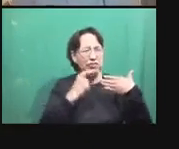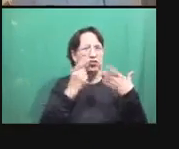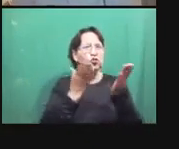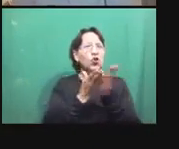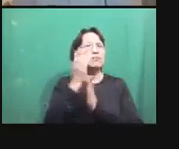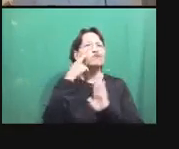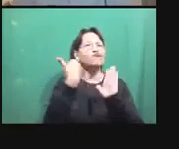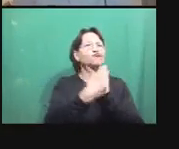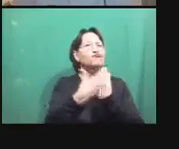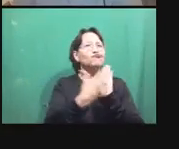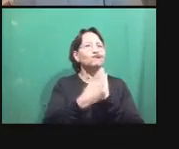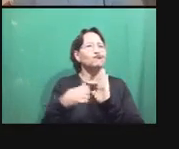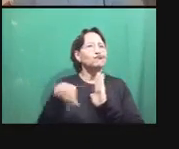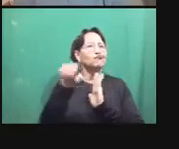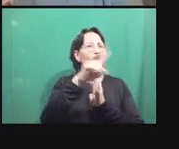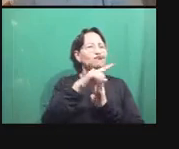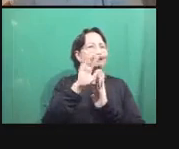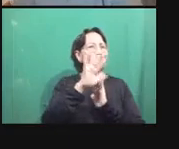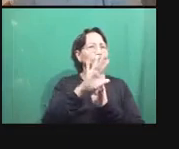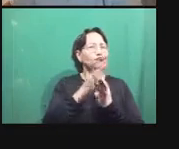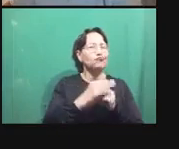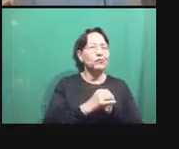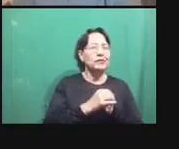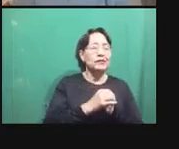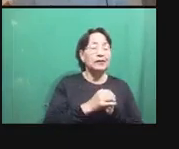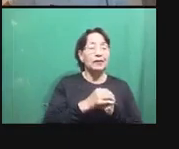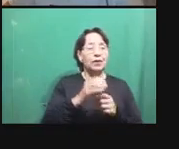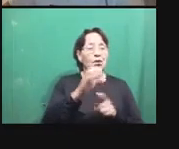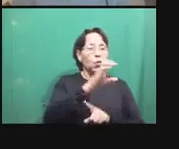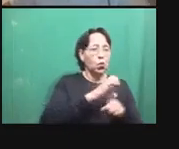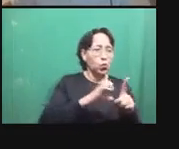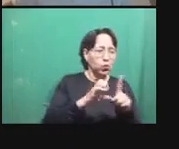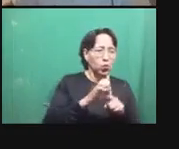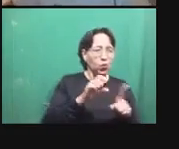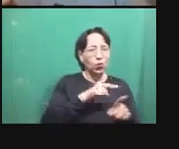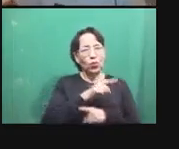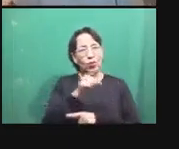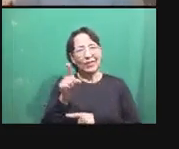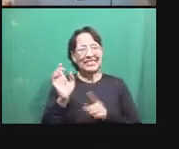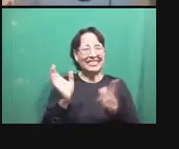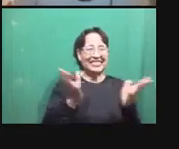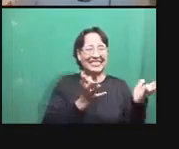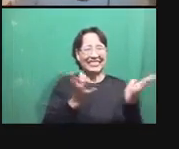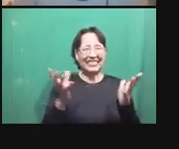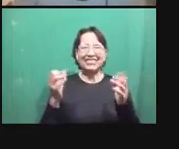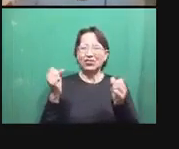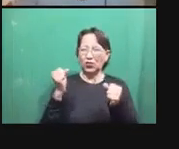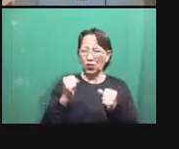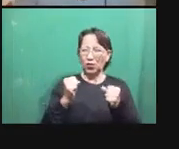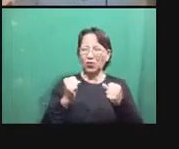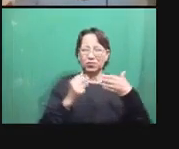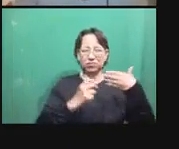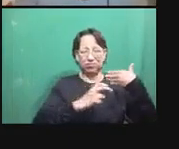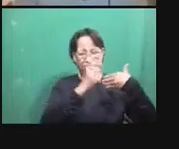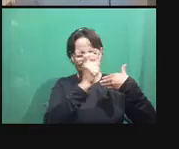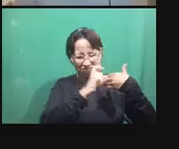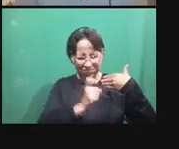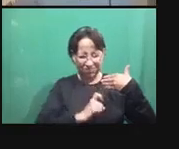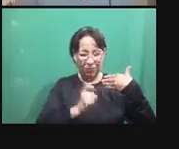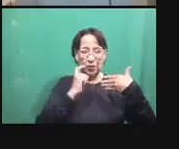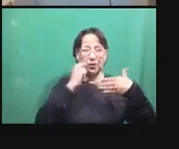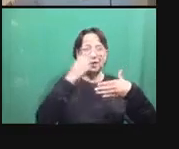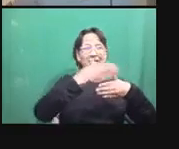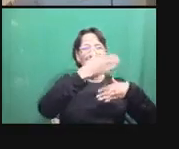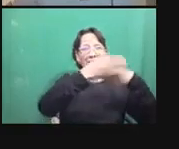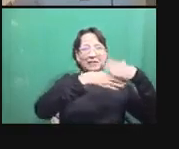la desconexión en la institucionalidad con la cultura. Sí, las tensiones entre el graffiti, el muralismo y la conservación del